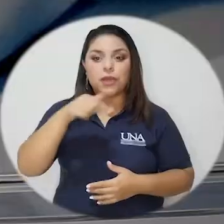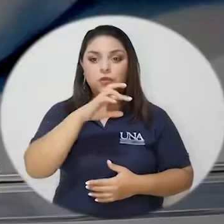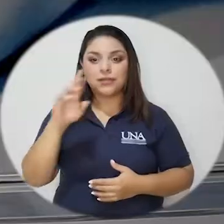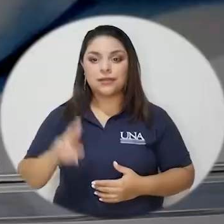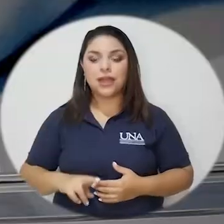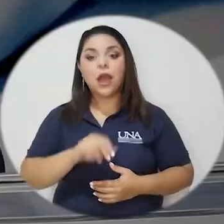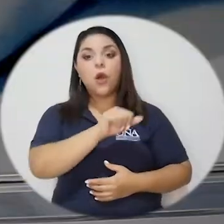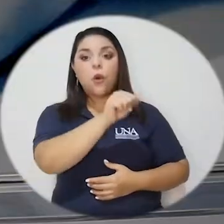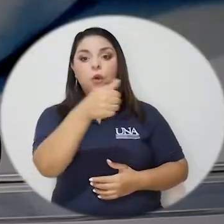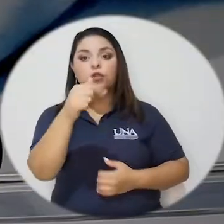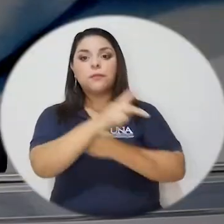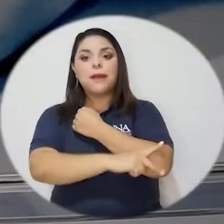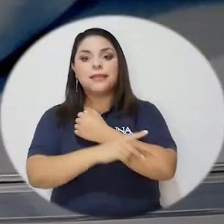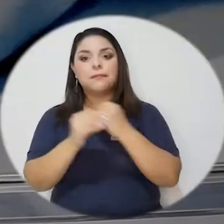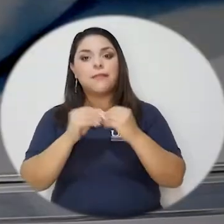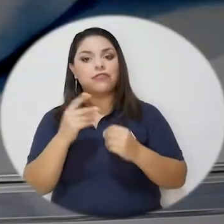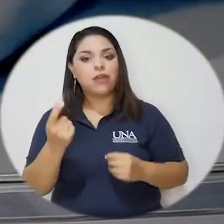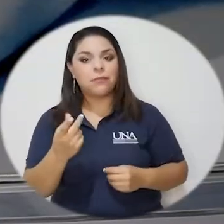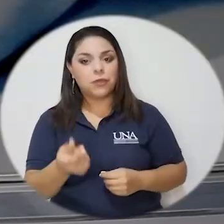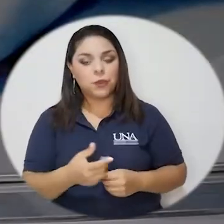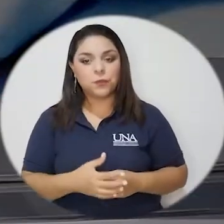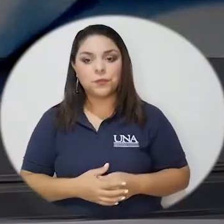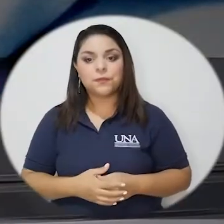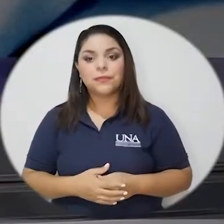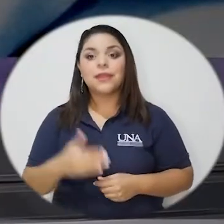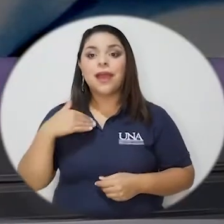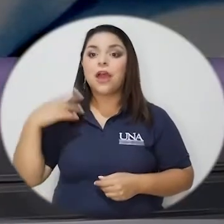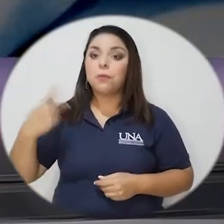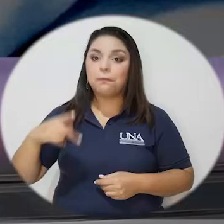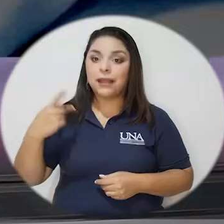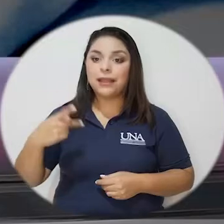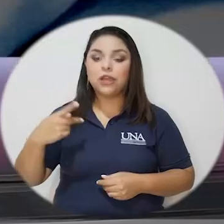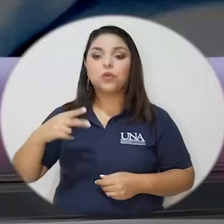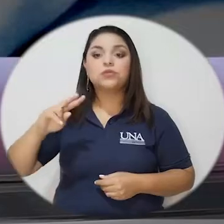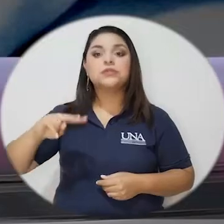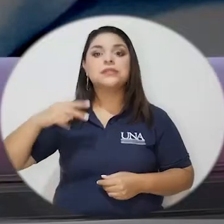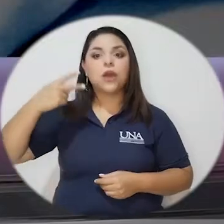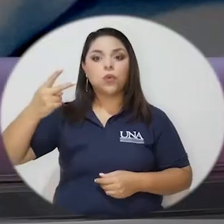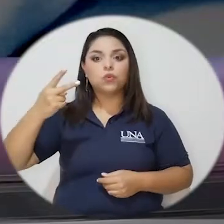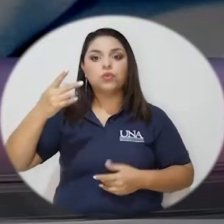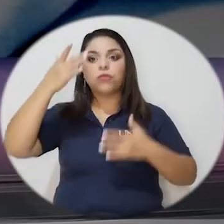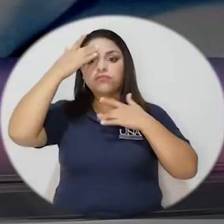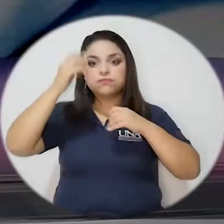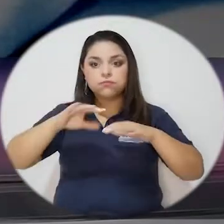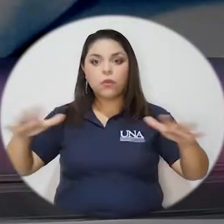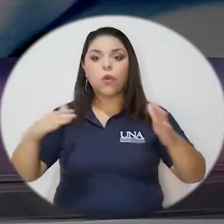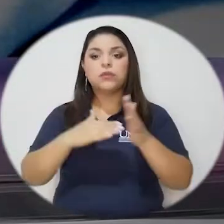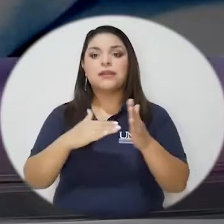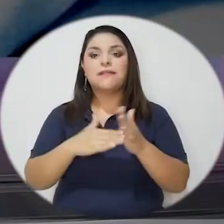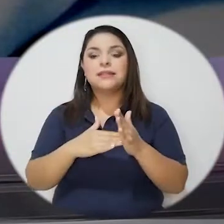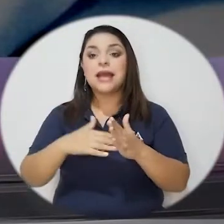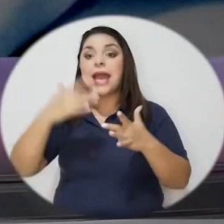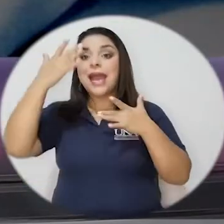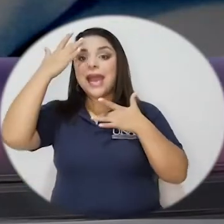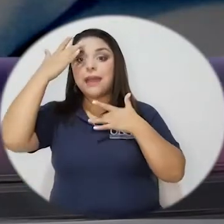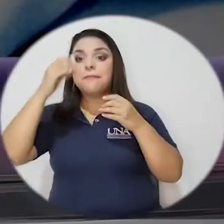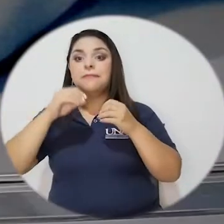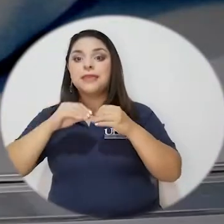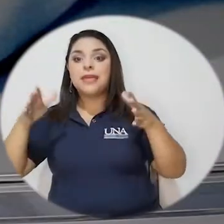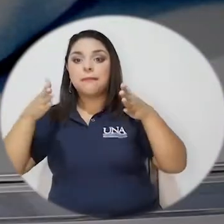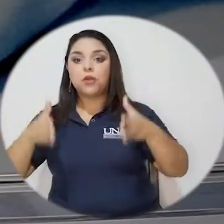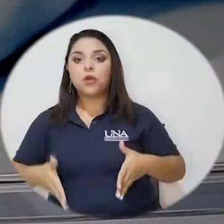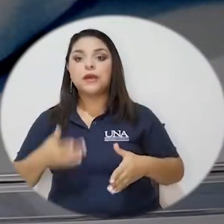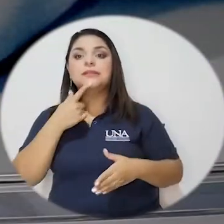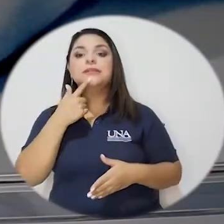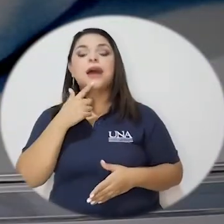Rica. Hay países que van más rápido en el mundo. O sea, hay un peligro de un segundo rebrote. Los epidemiológicos nos están diciendo,